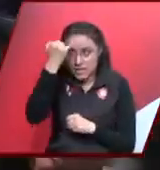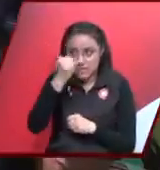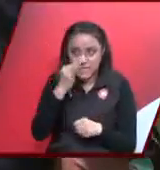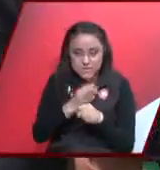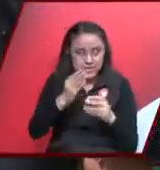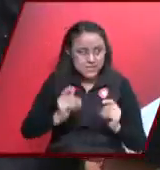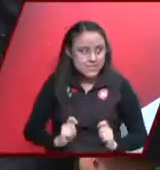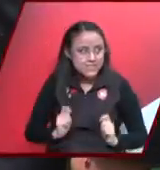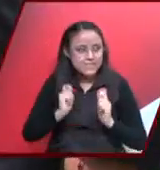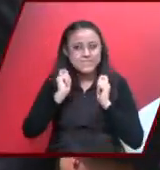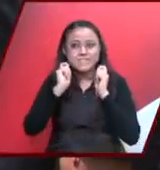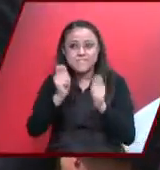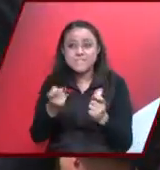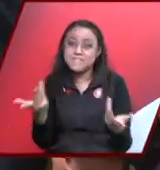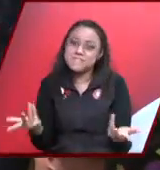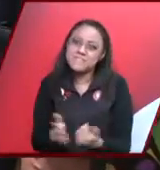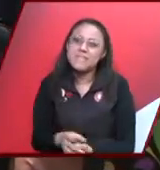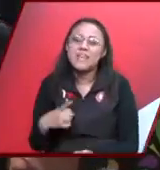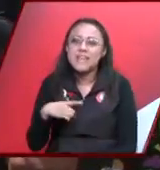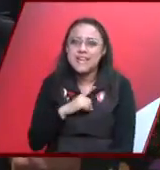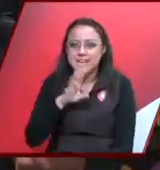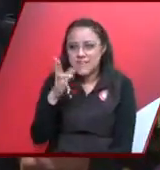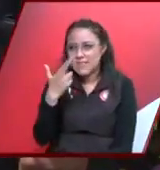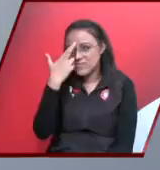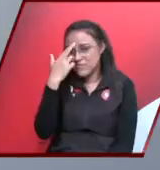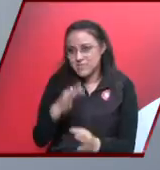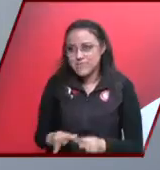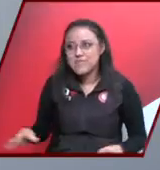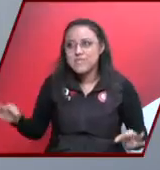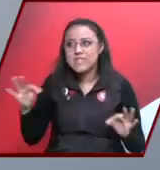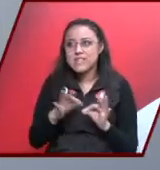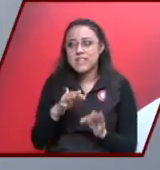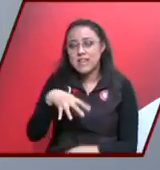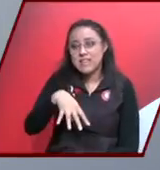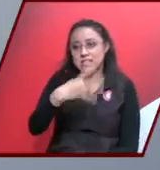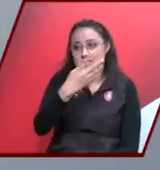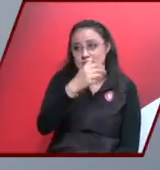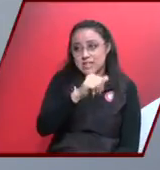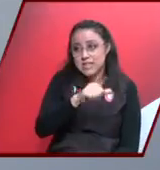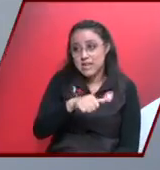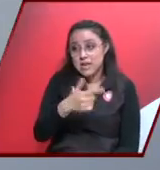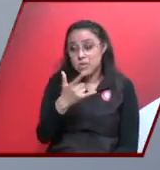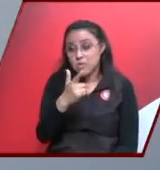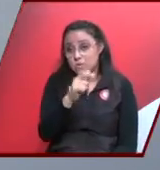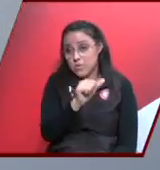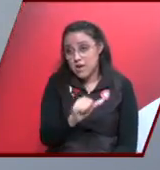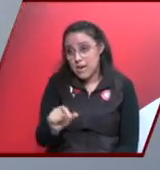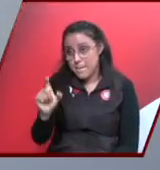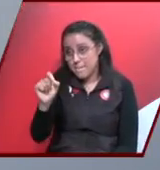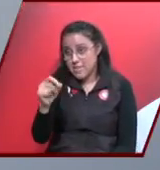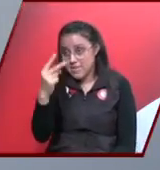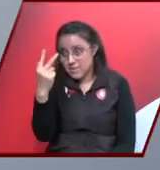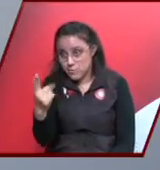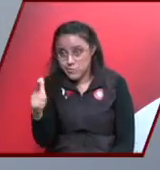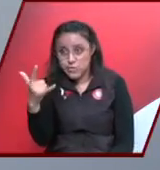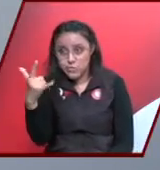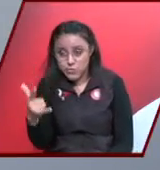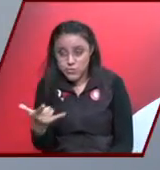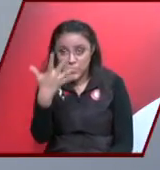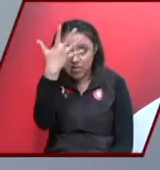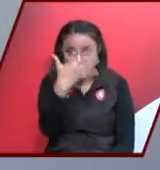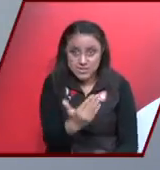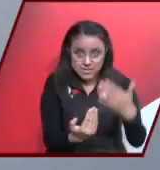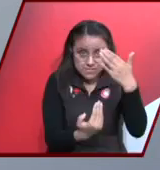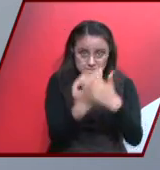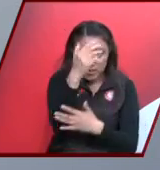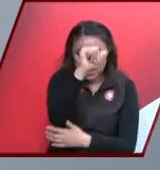su encargo. Y bueno, recuerden, es importante acudir del 14 de julio al 22, por supuesto, con toda la familia, de 10 de la